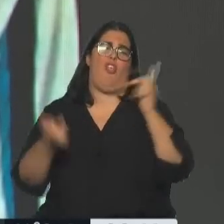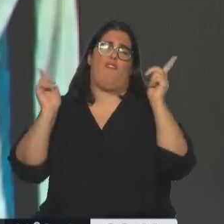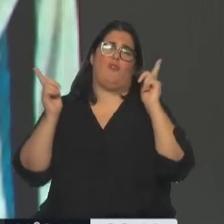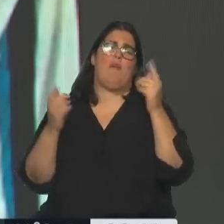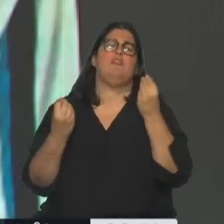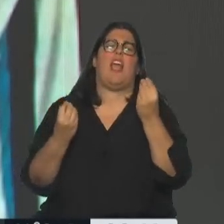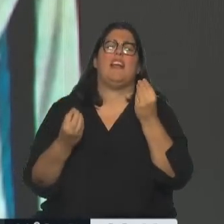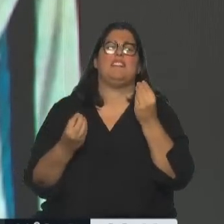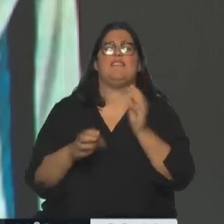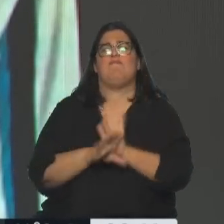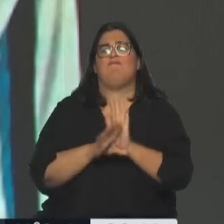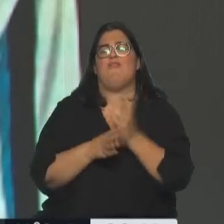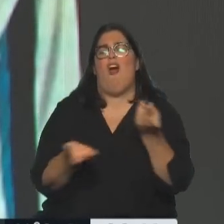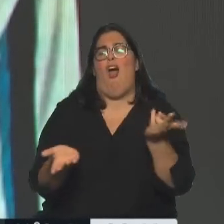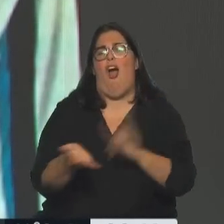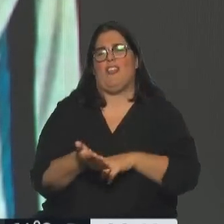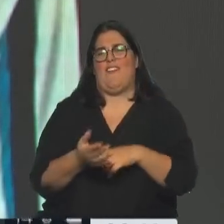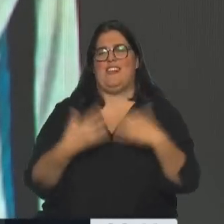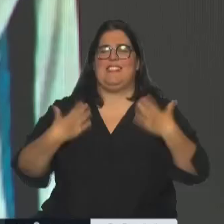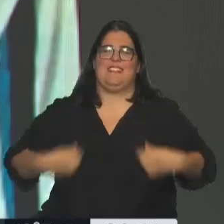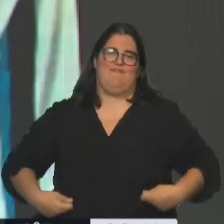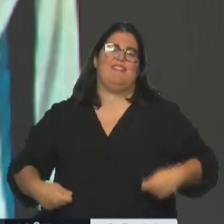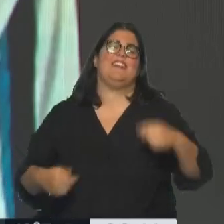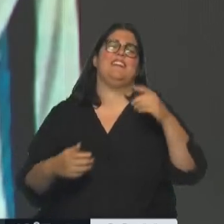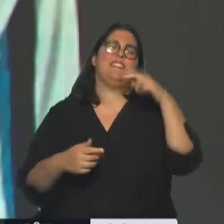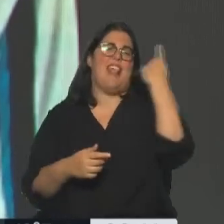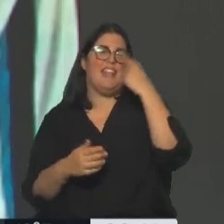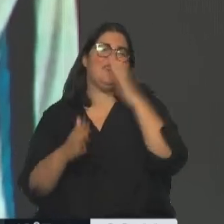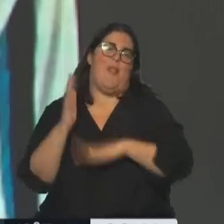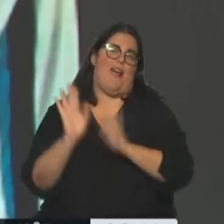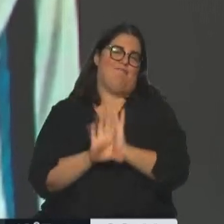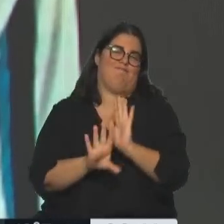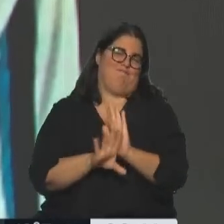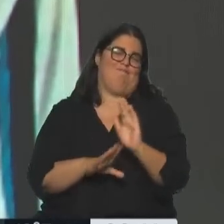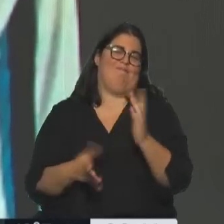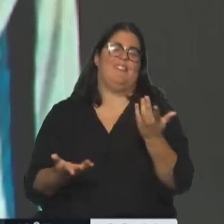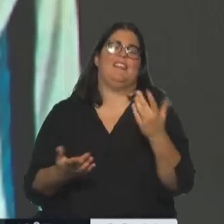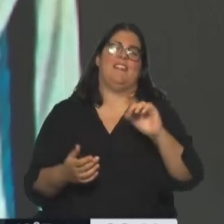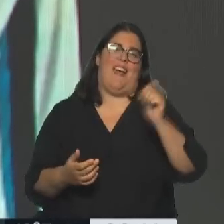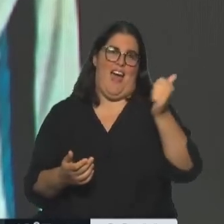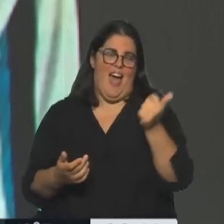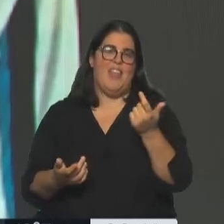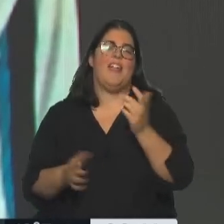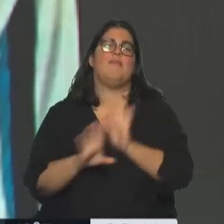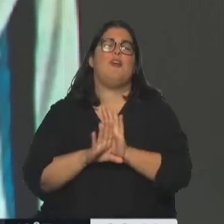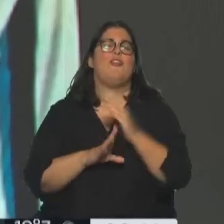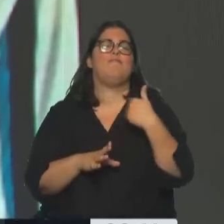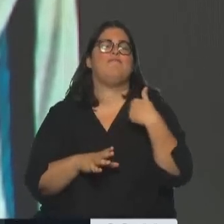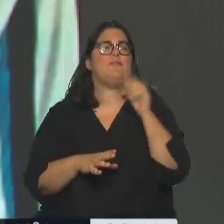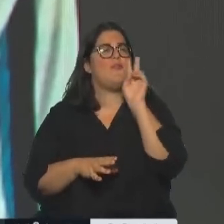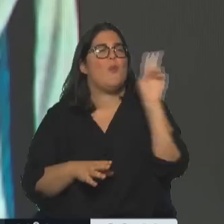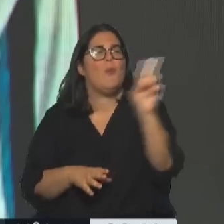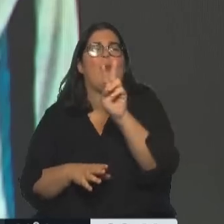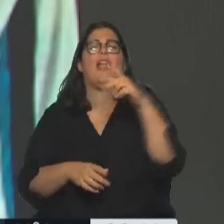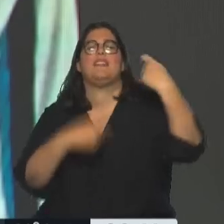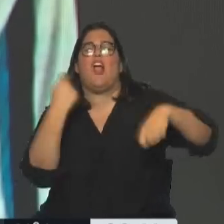significa otra vez la celeste y blanca, ¿no? Todo nos pone contento. Aparte, ir a Santiago del Estero, donde allí estuvimos con